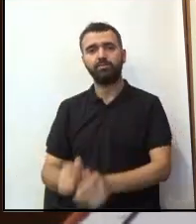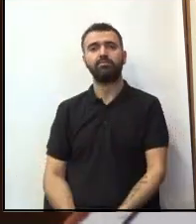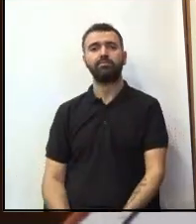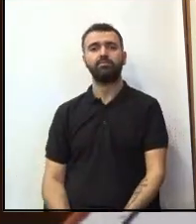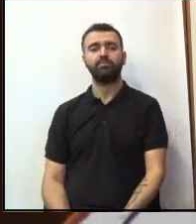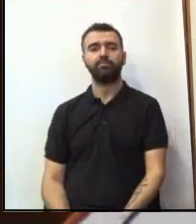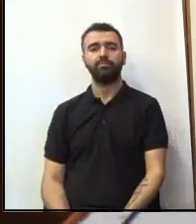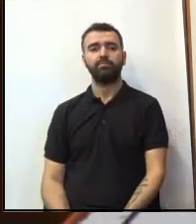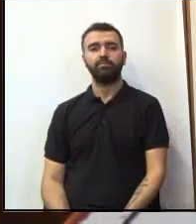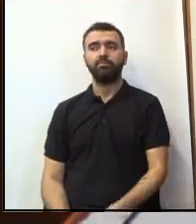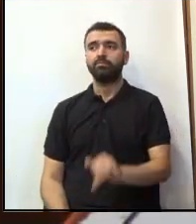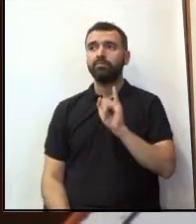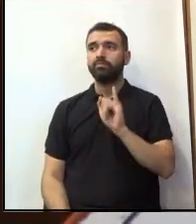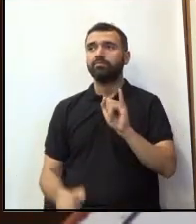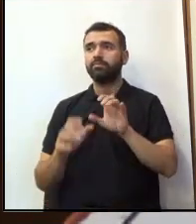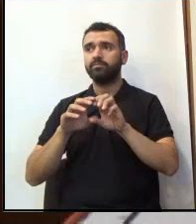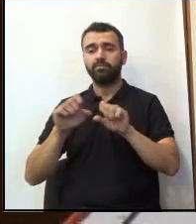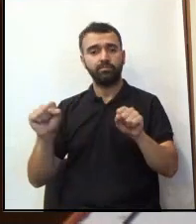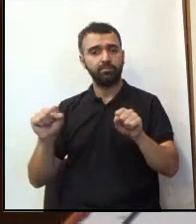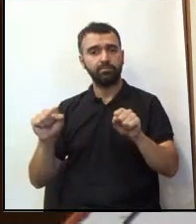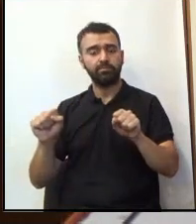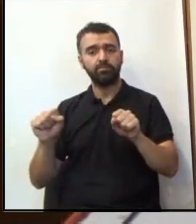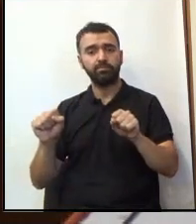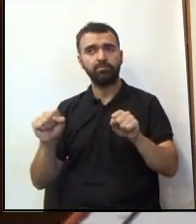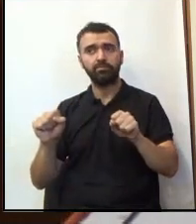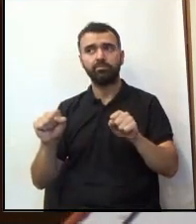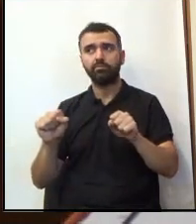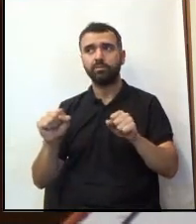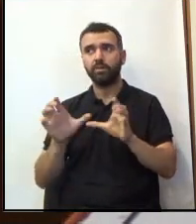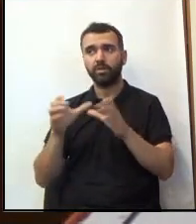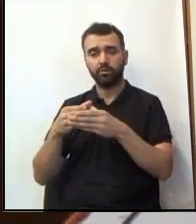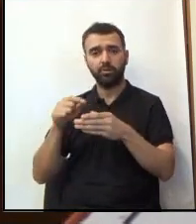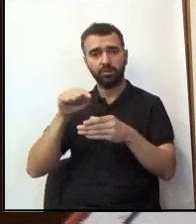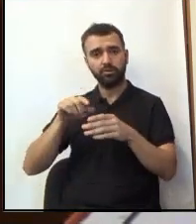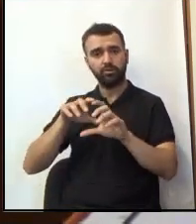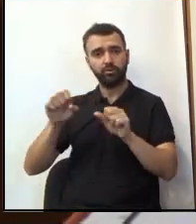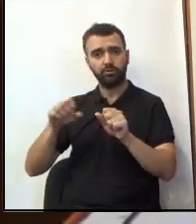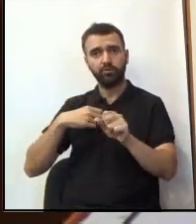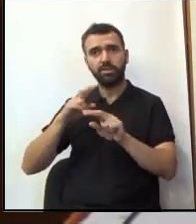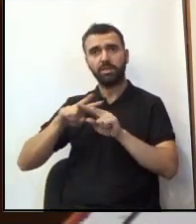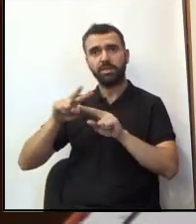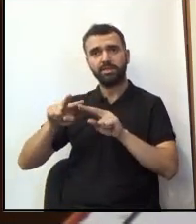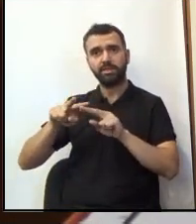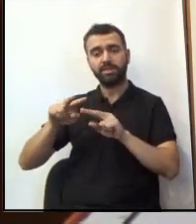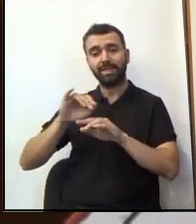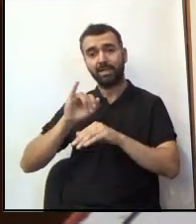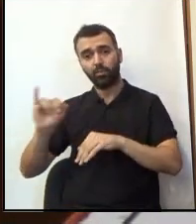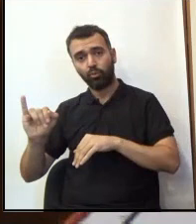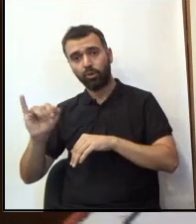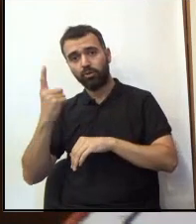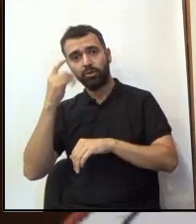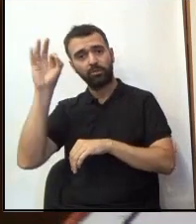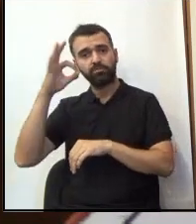y se acordó en comisión hacer en forma posterior una reunión